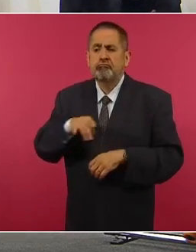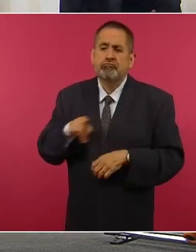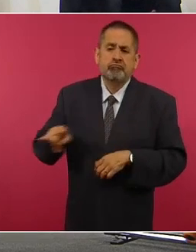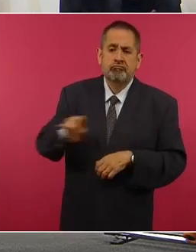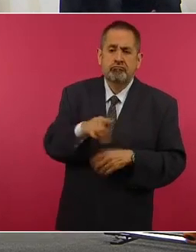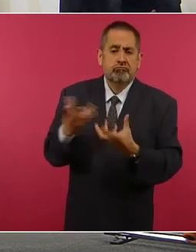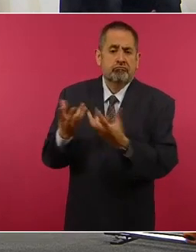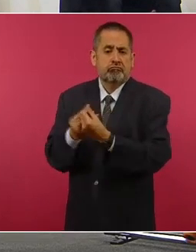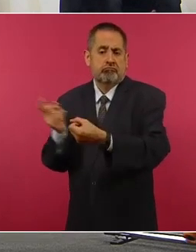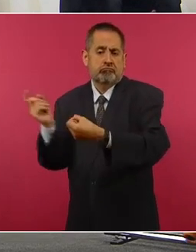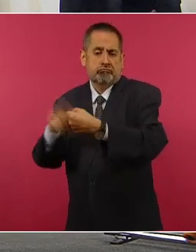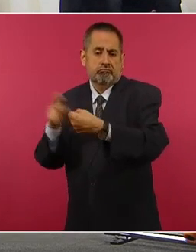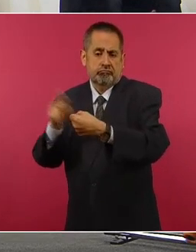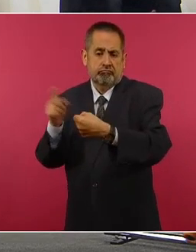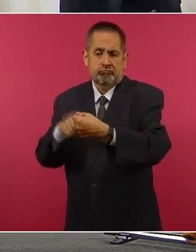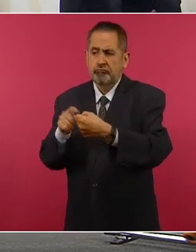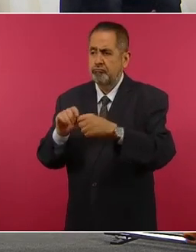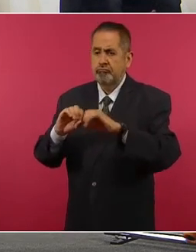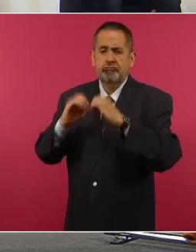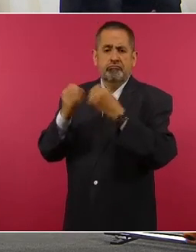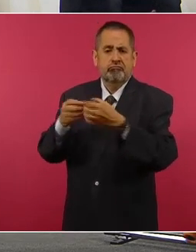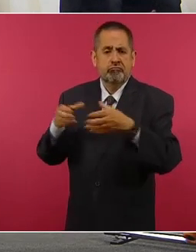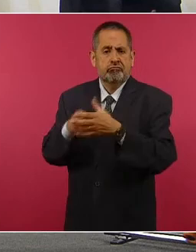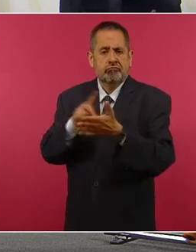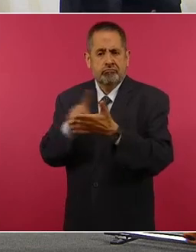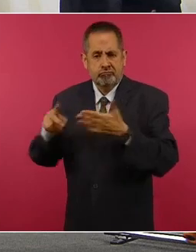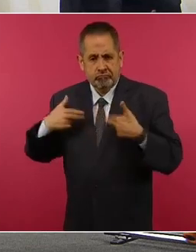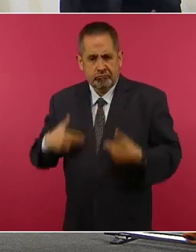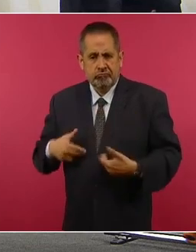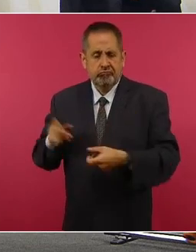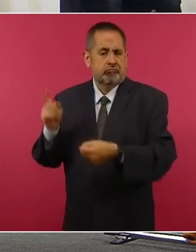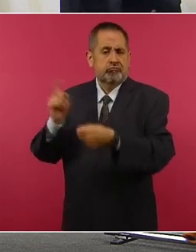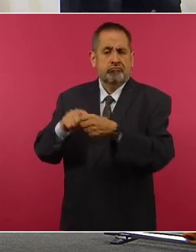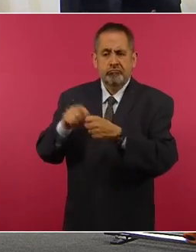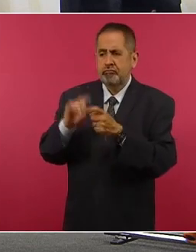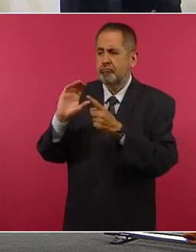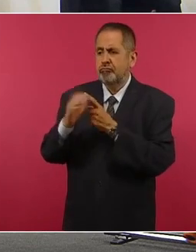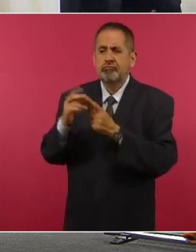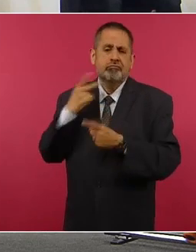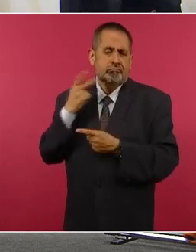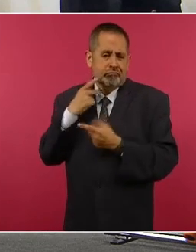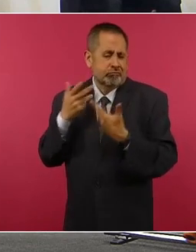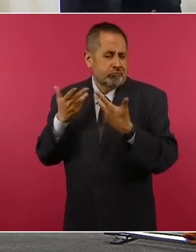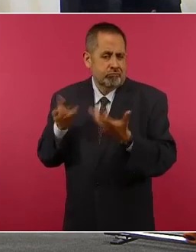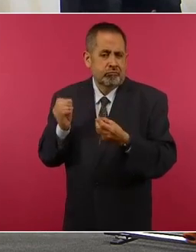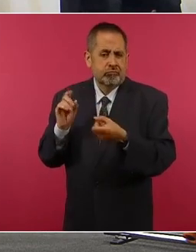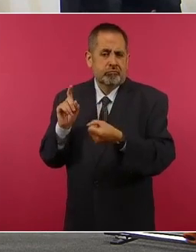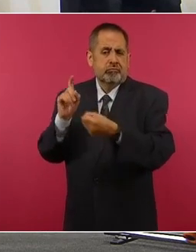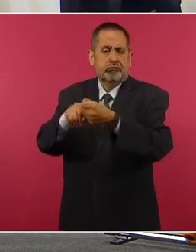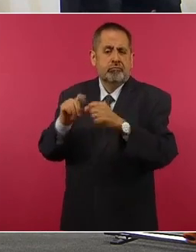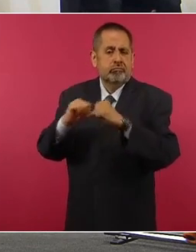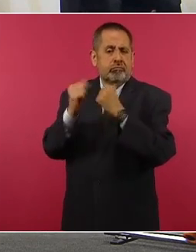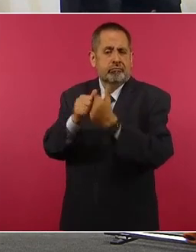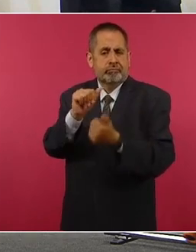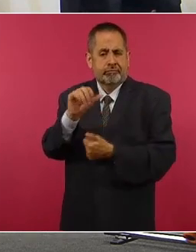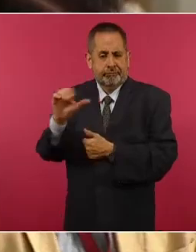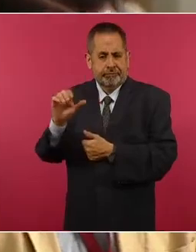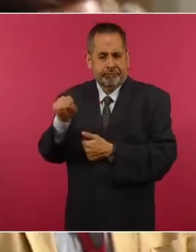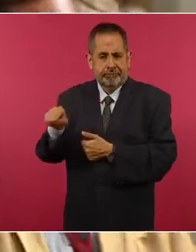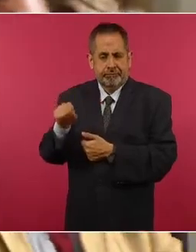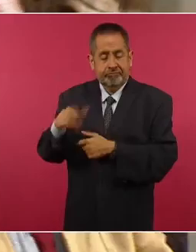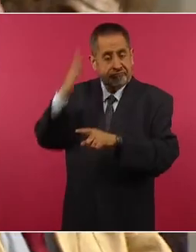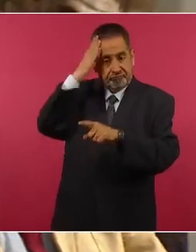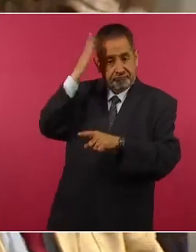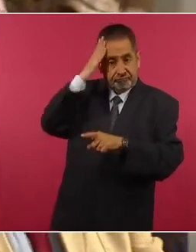afiliado a diversas organizaciones de derechos humanos, a comités políticos u asociaciones civiles cuyos